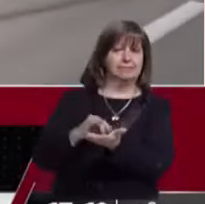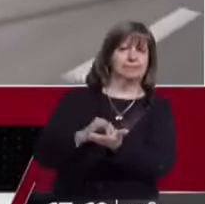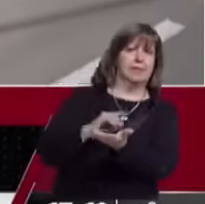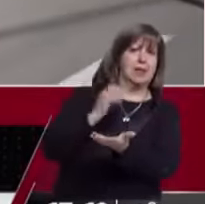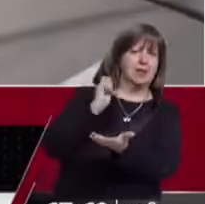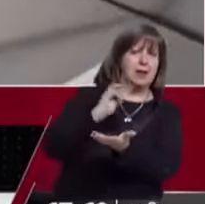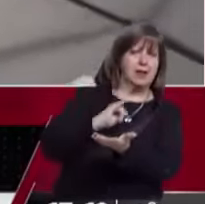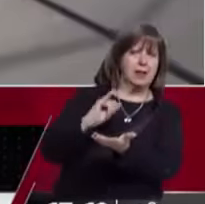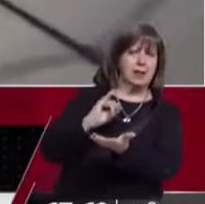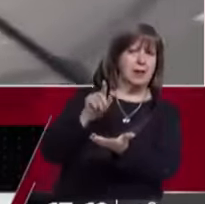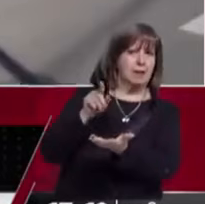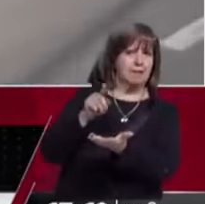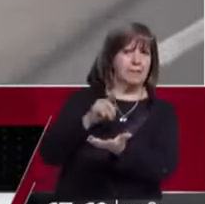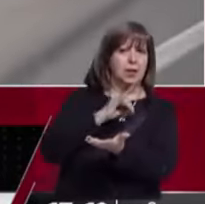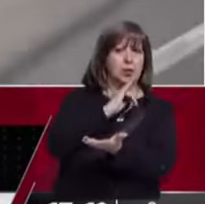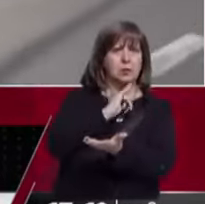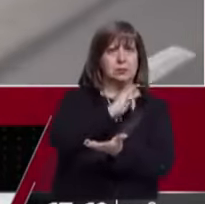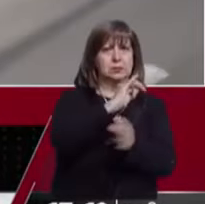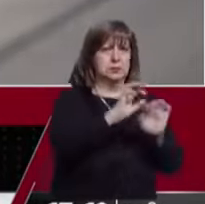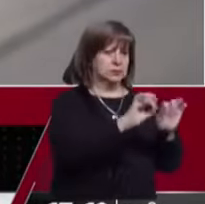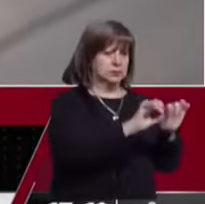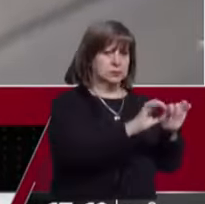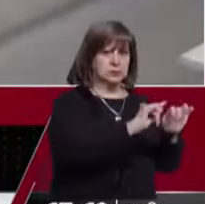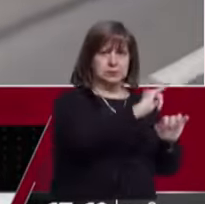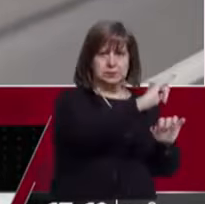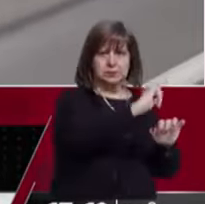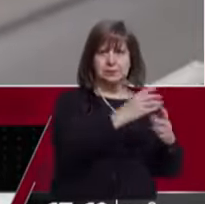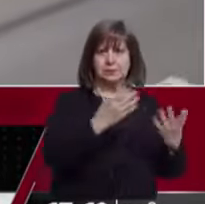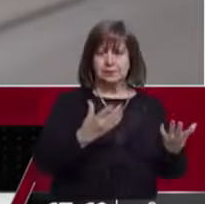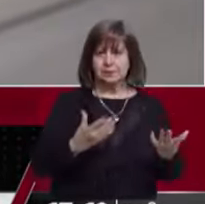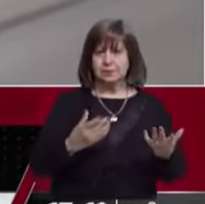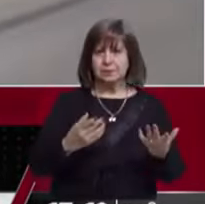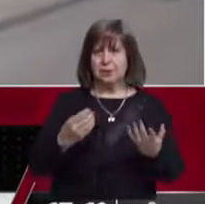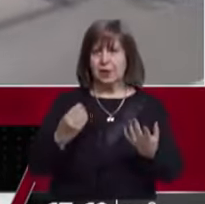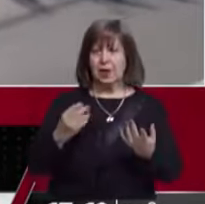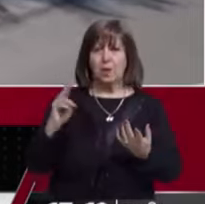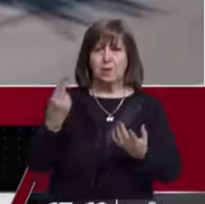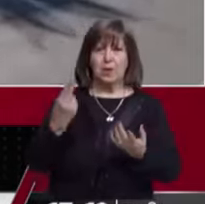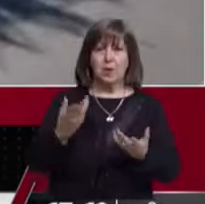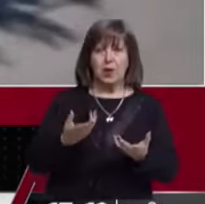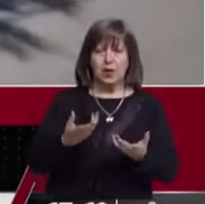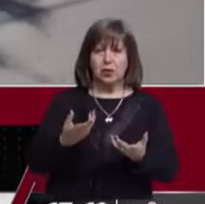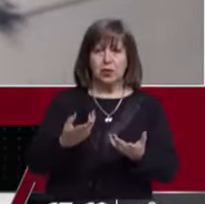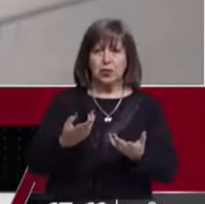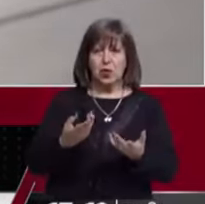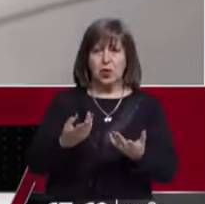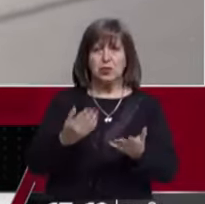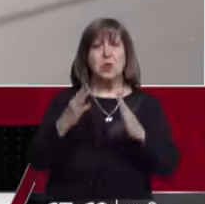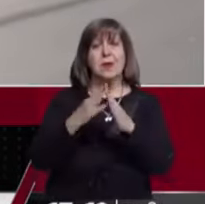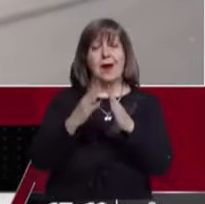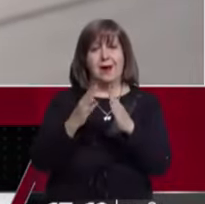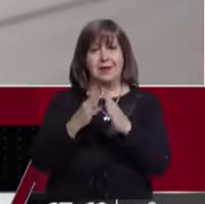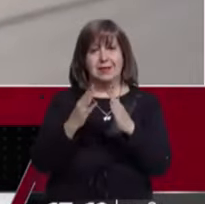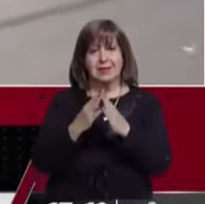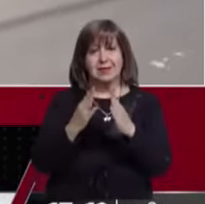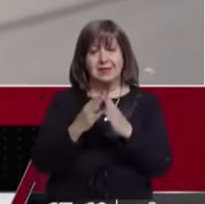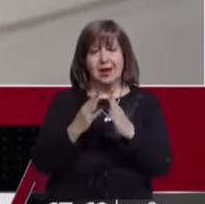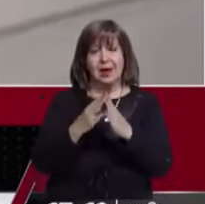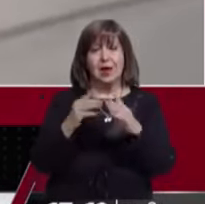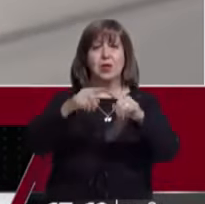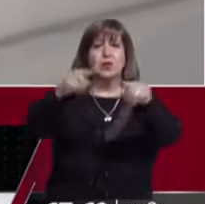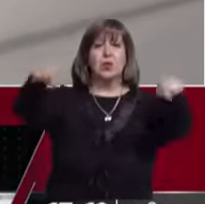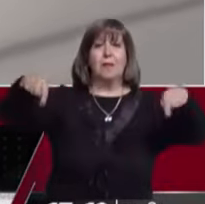esas denuncias que él hacía con lo que vemos publicado en sus redes sociales. Bueno, la verdad es